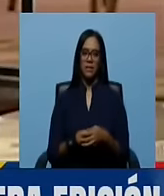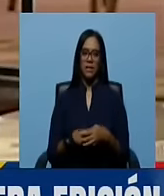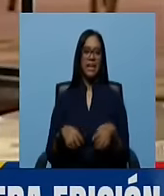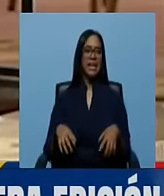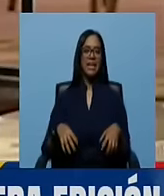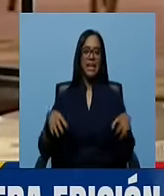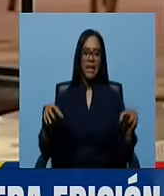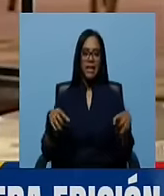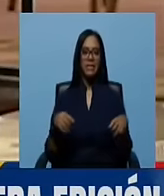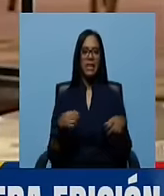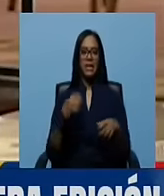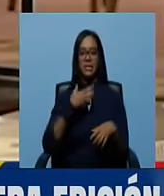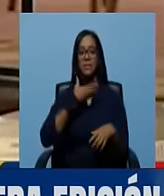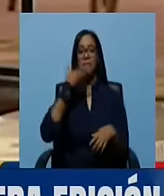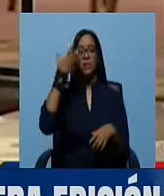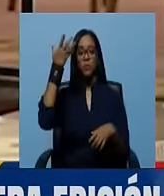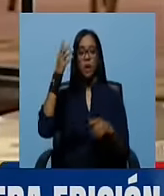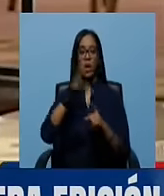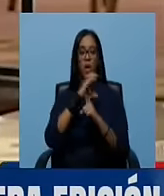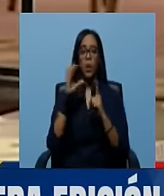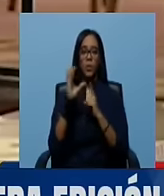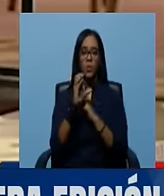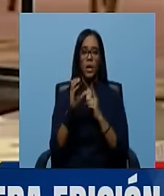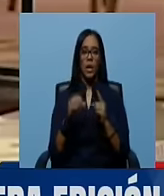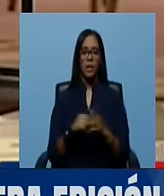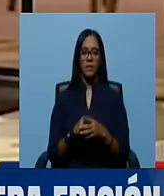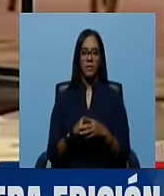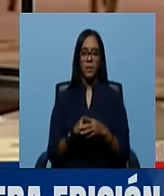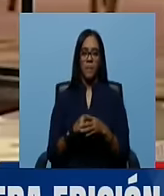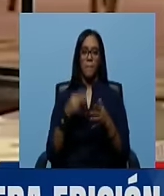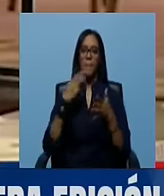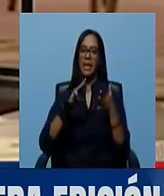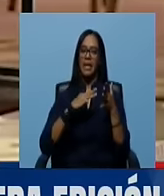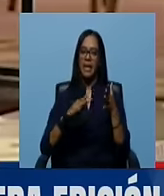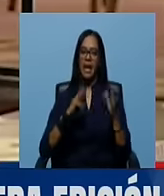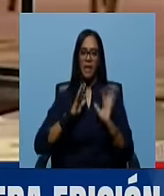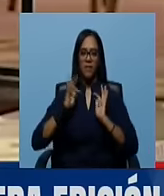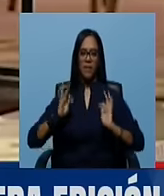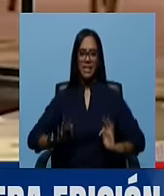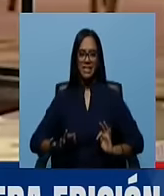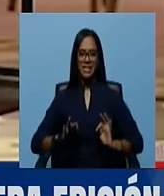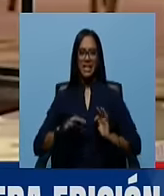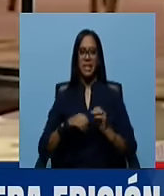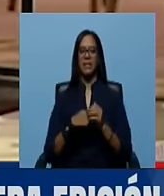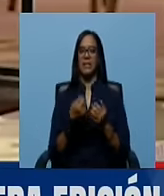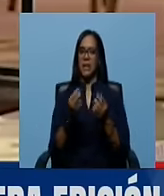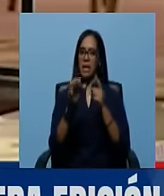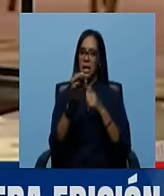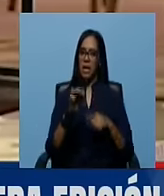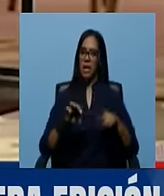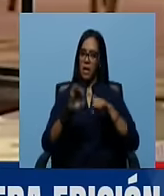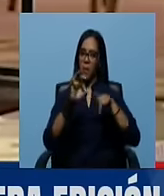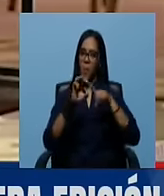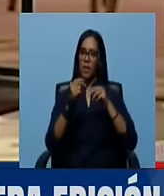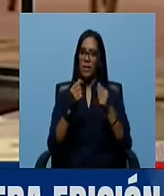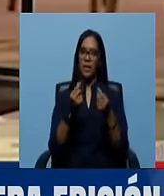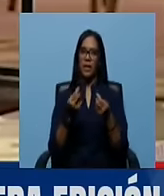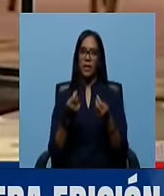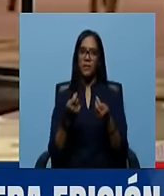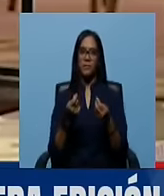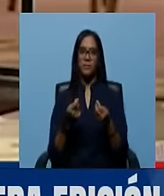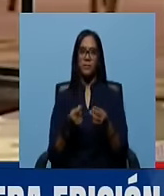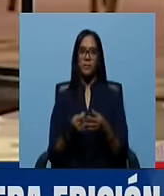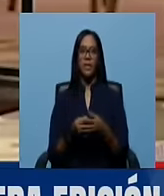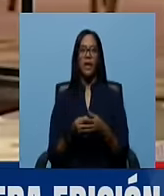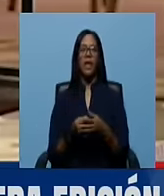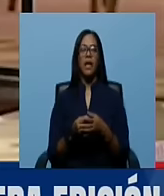riquezas espirituales, culturales, materiales, físicas y monetarias. He insistido mucho,